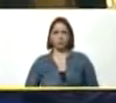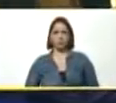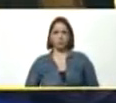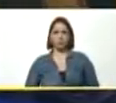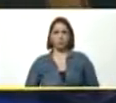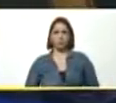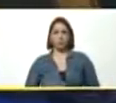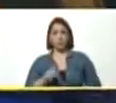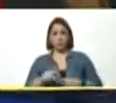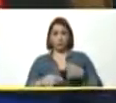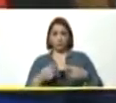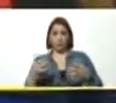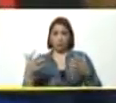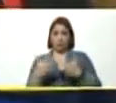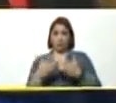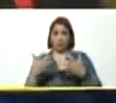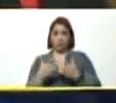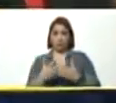Después vino esta guerra